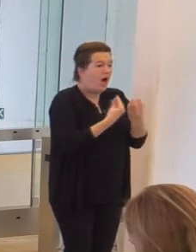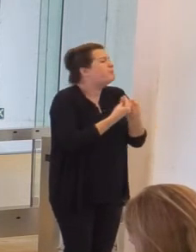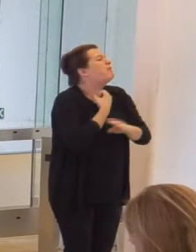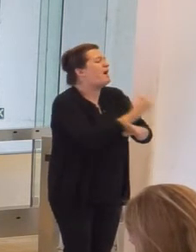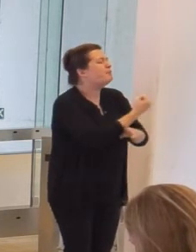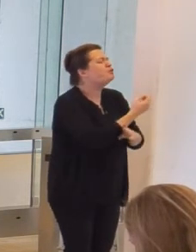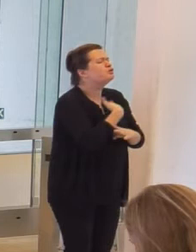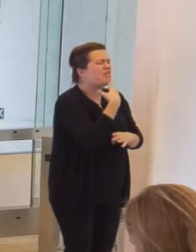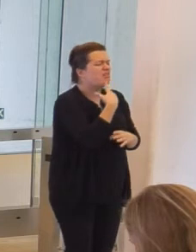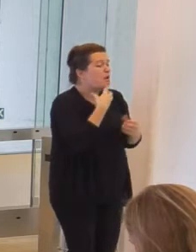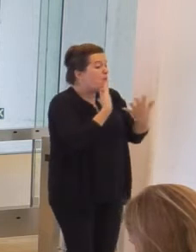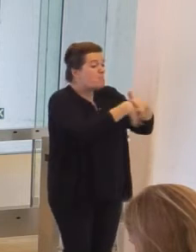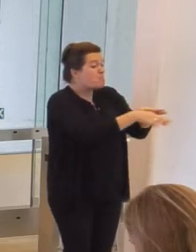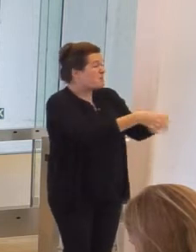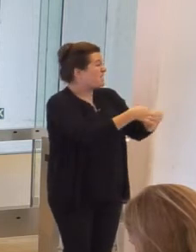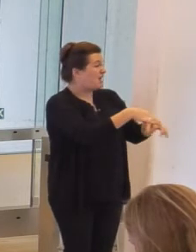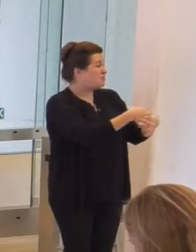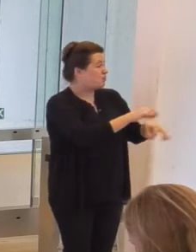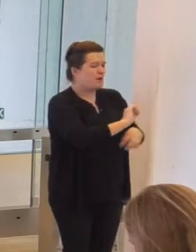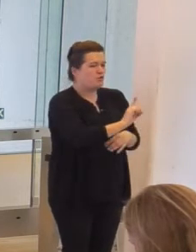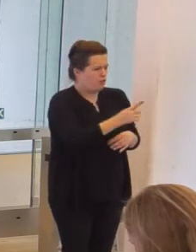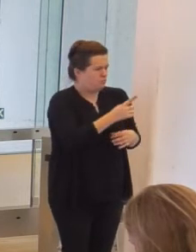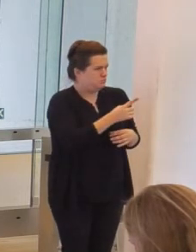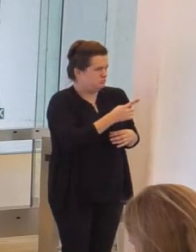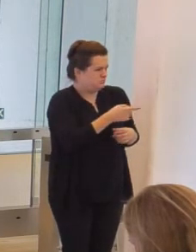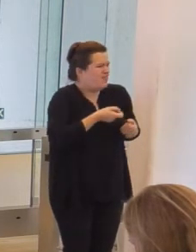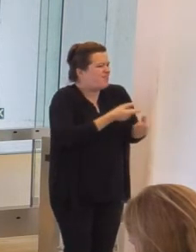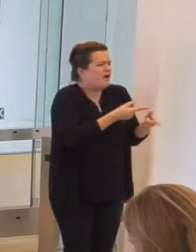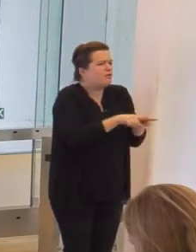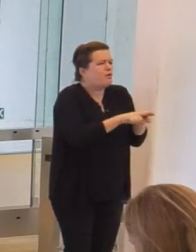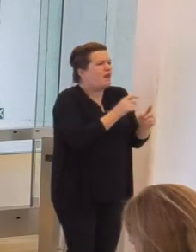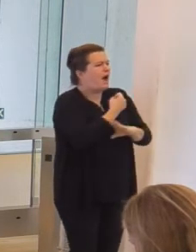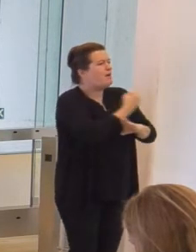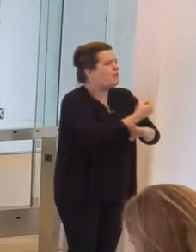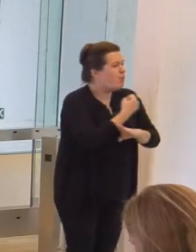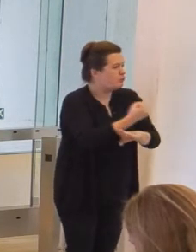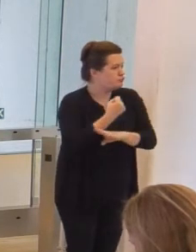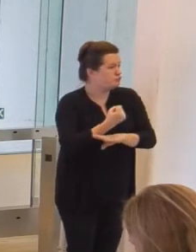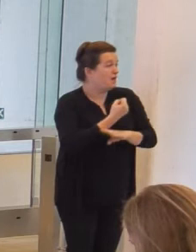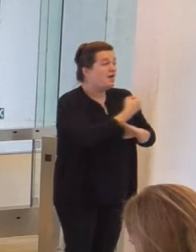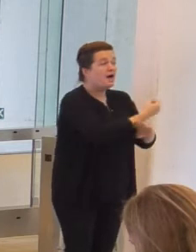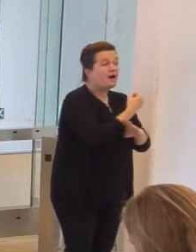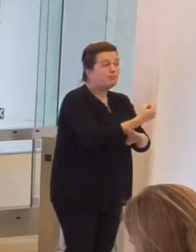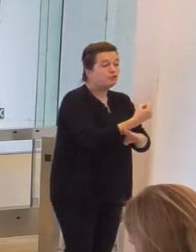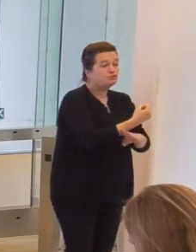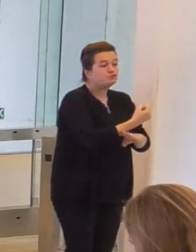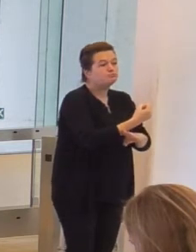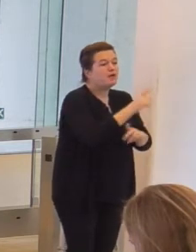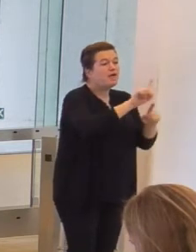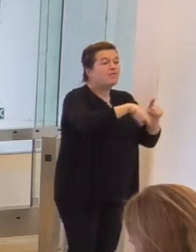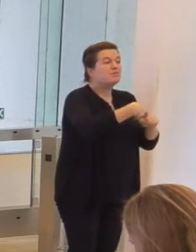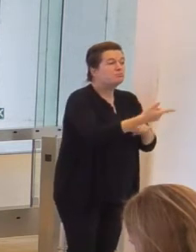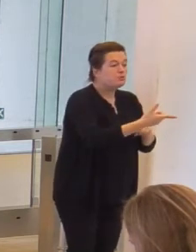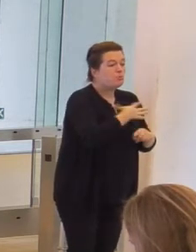pero obviamente se proporcionan una serie de apoyos que en algunos casos se pueden ir retirando pronto y en otros no